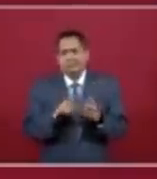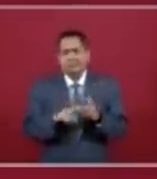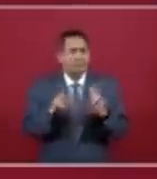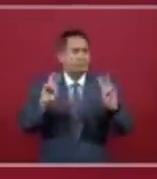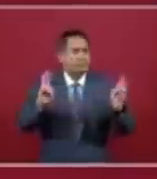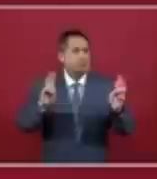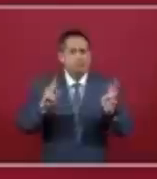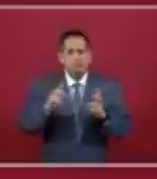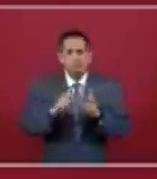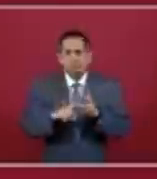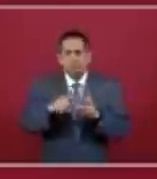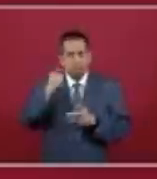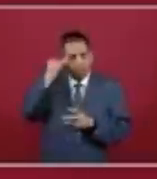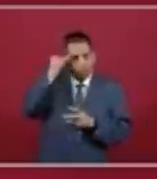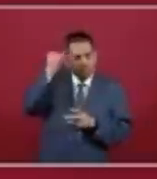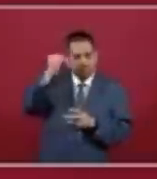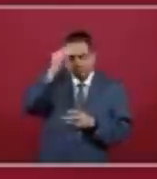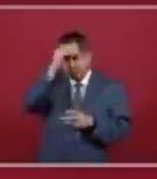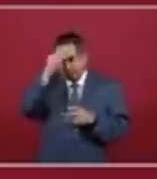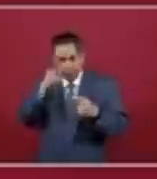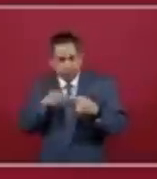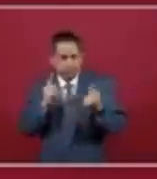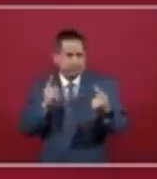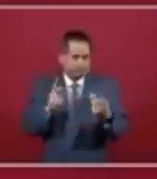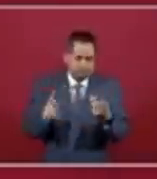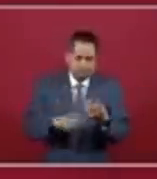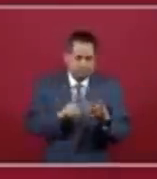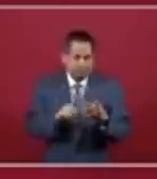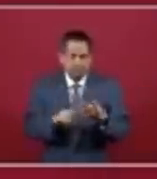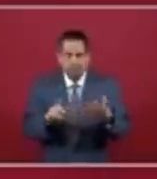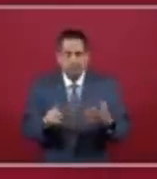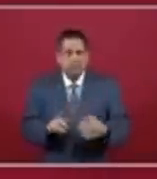temas ideológicos,